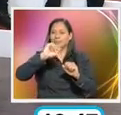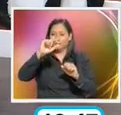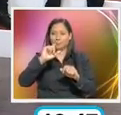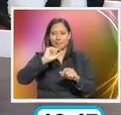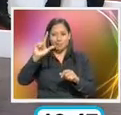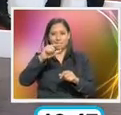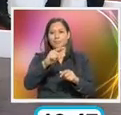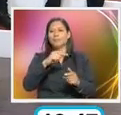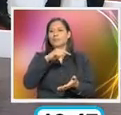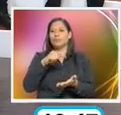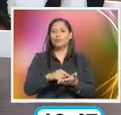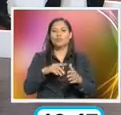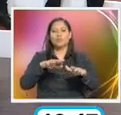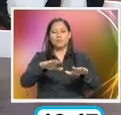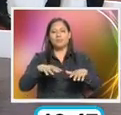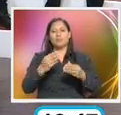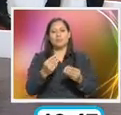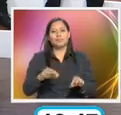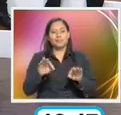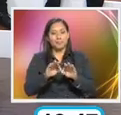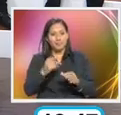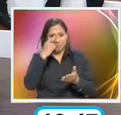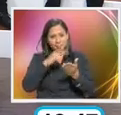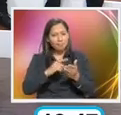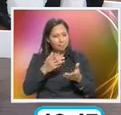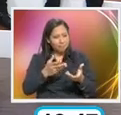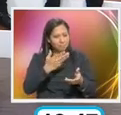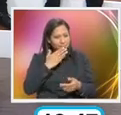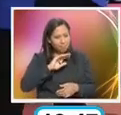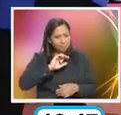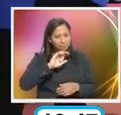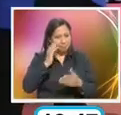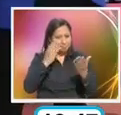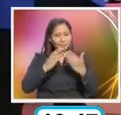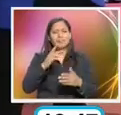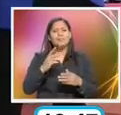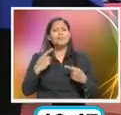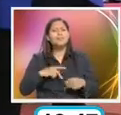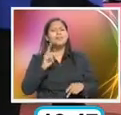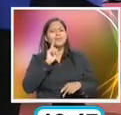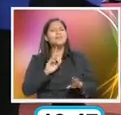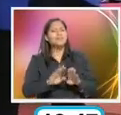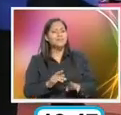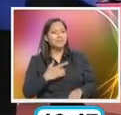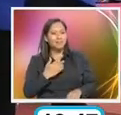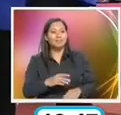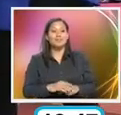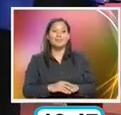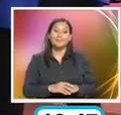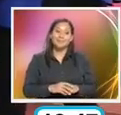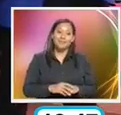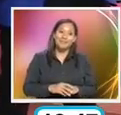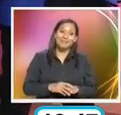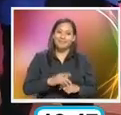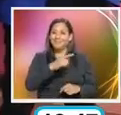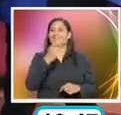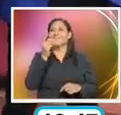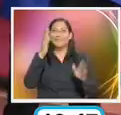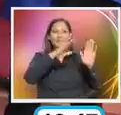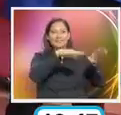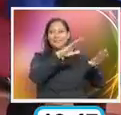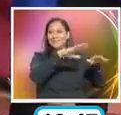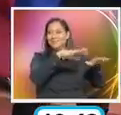muchos escenarios muy importantes y creo que vamos por muy buen camino. Oye, ¿qué dice la fanaticada? ¿Cómo se compone? Mire, hasta aire le voy a